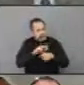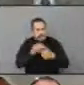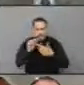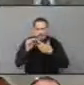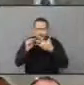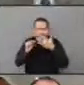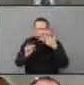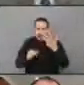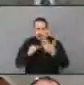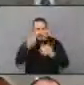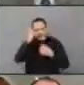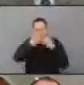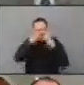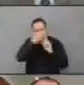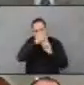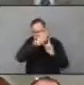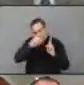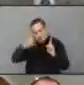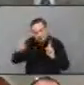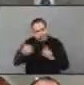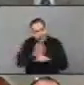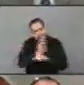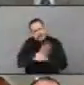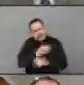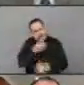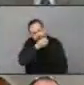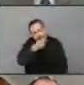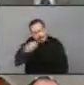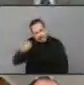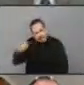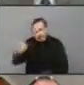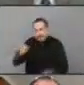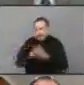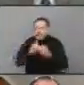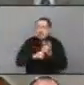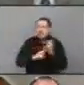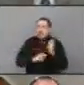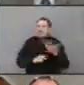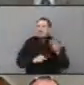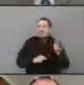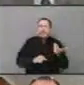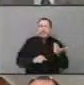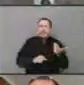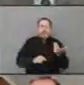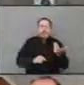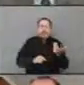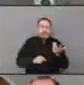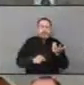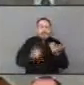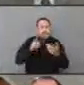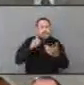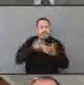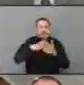la película también con base en un recurso en una determinación de sala superior